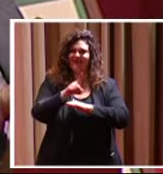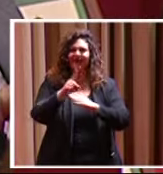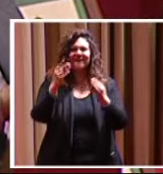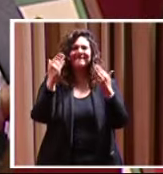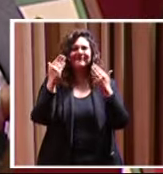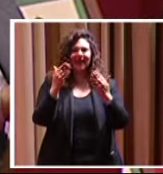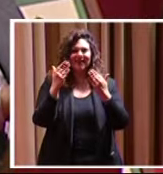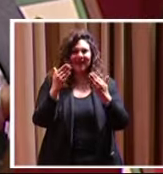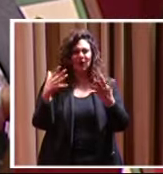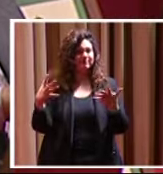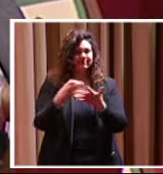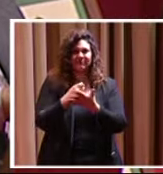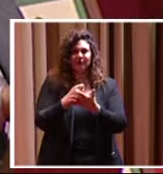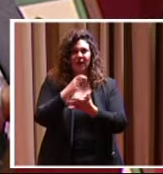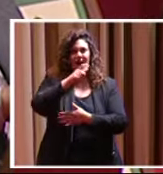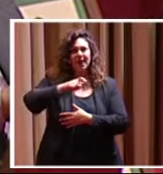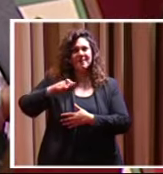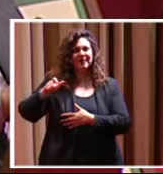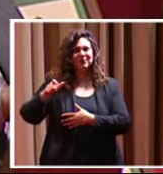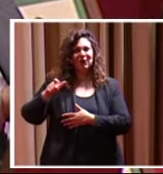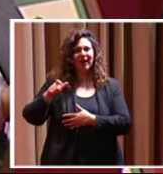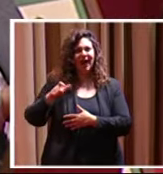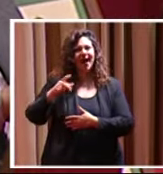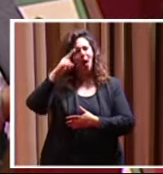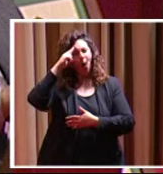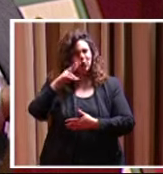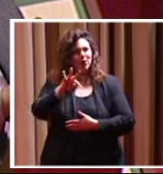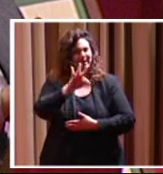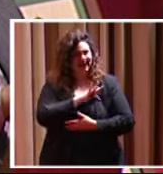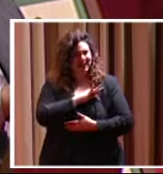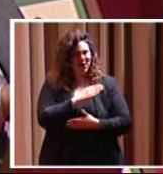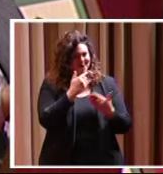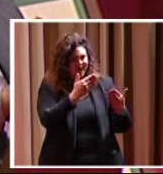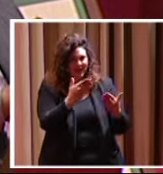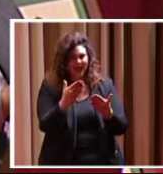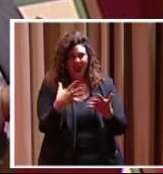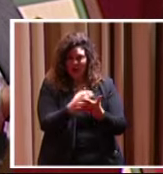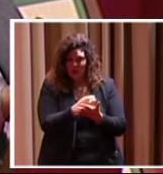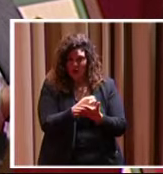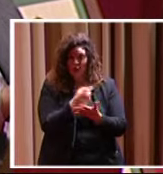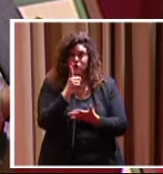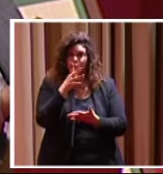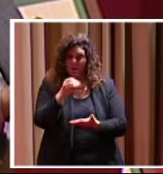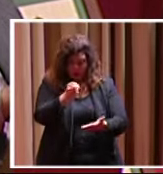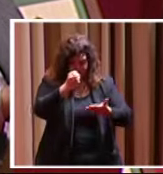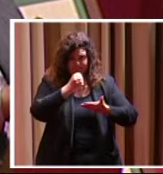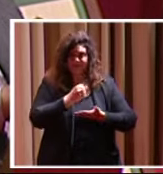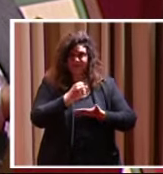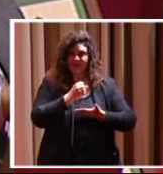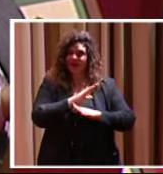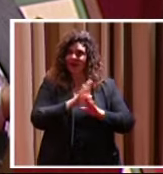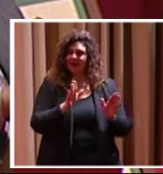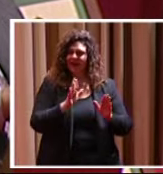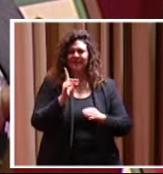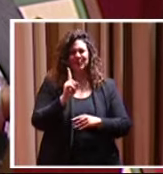Felicitación a todos los que habéis sido correspondidos con honores y distinciones, pero no solo por haberlo recibido, sino sobre